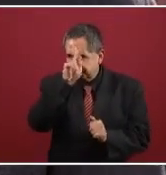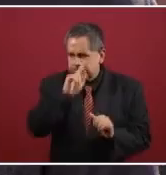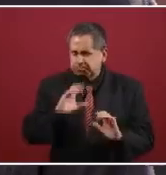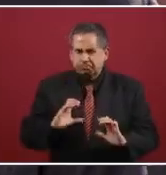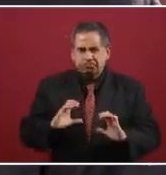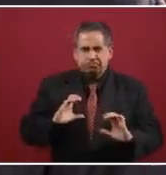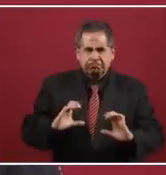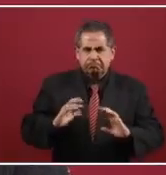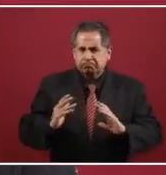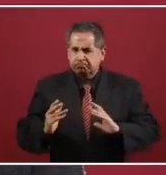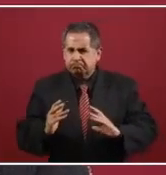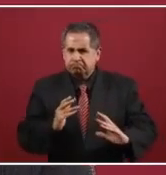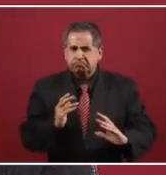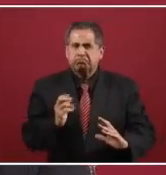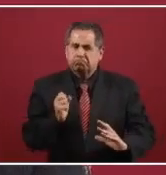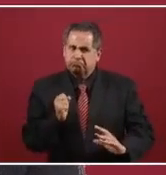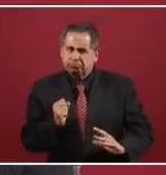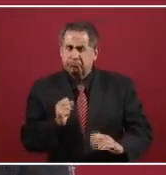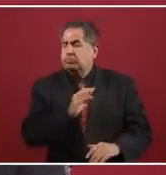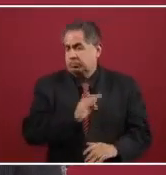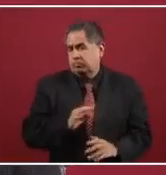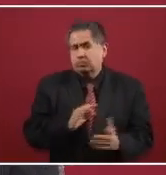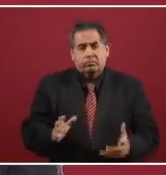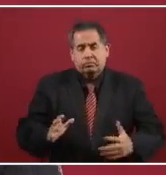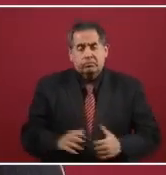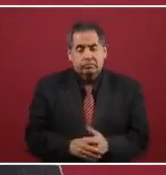las circunstancias.